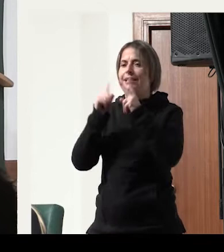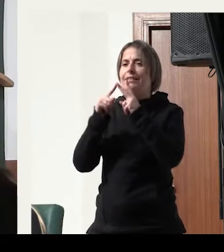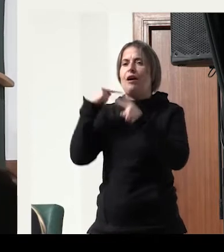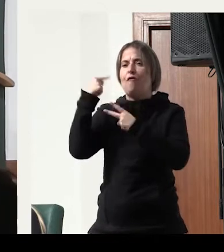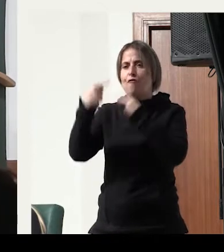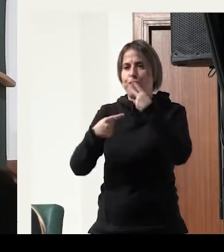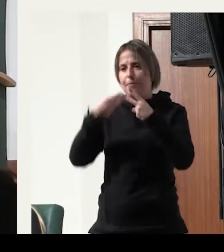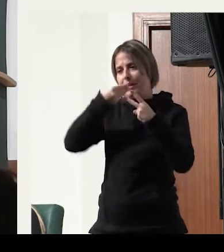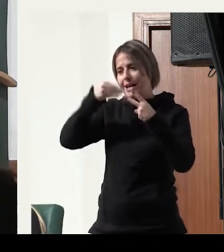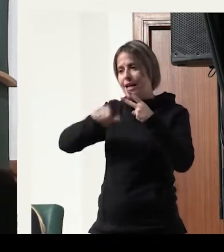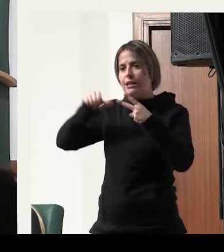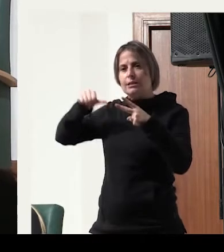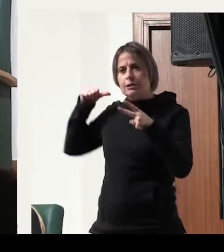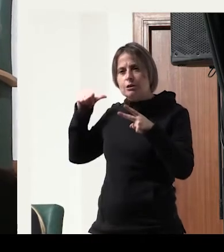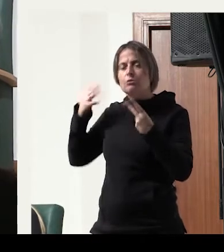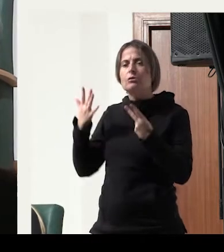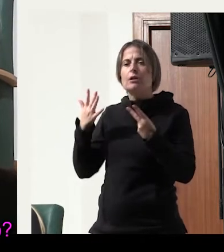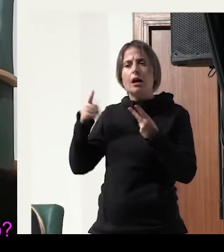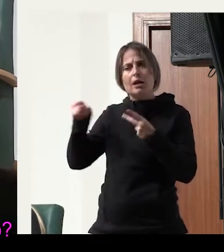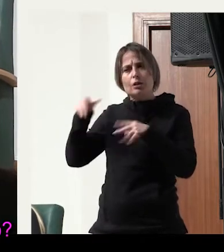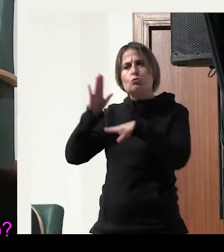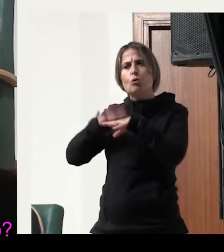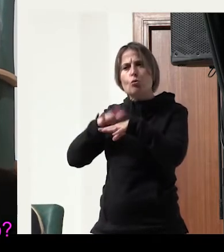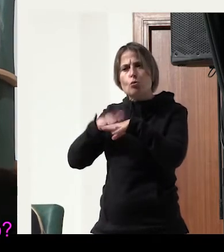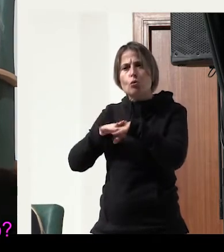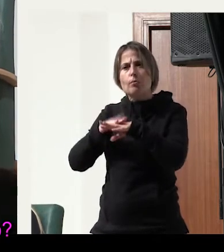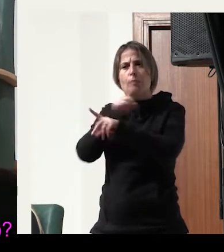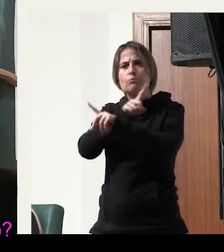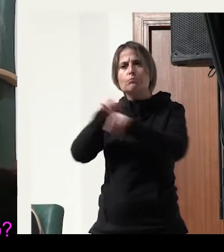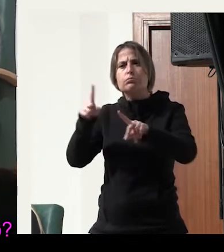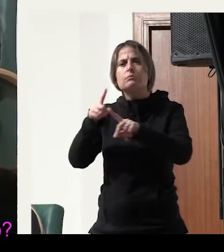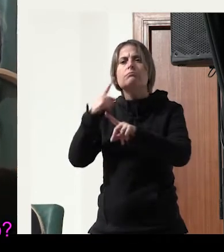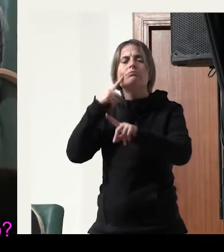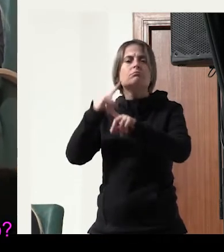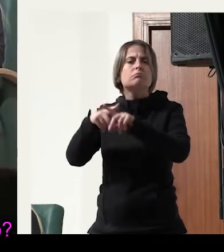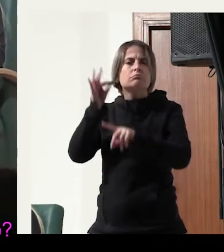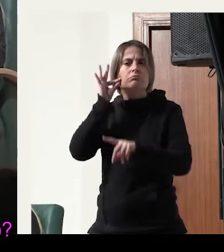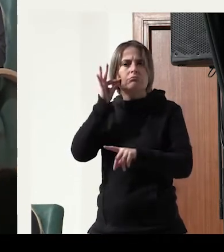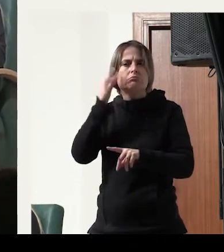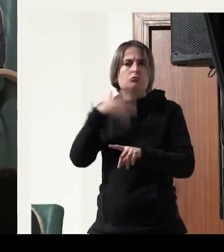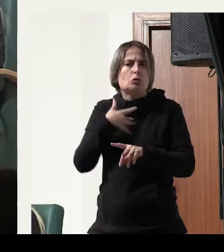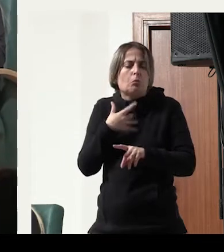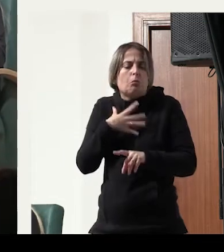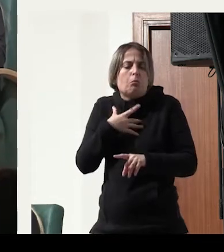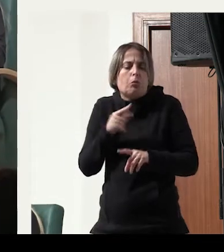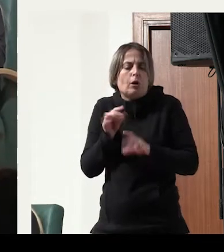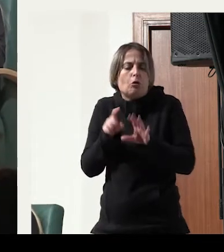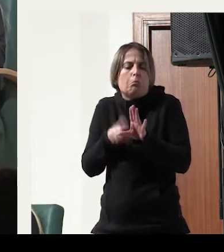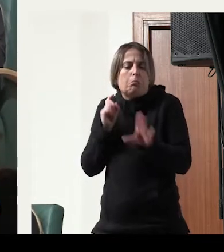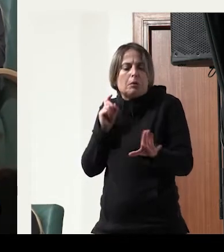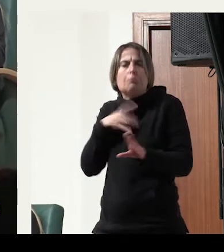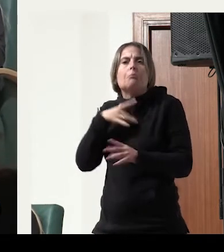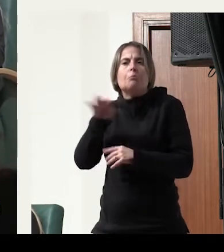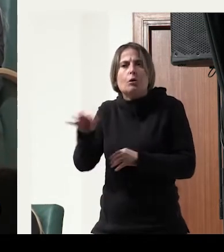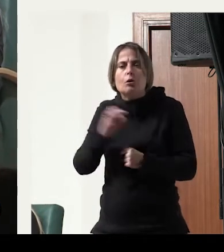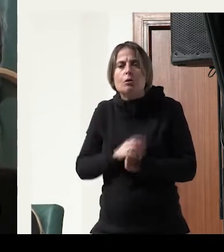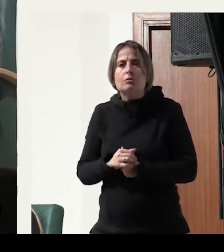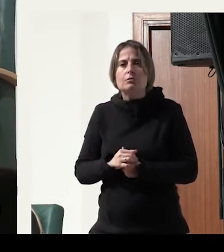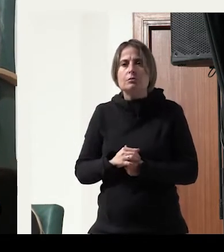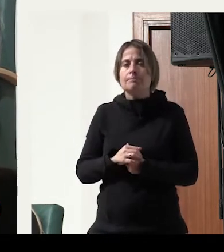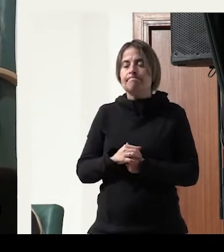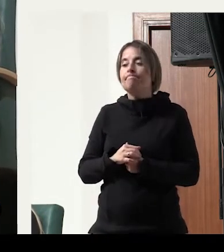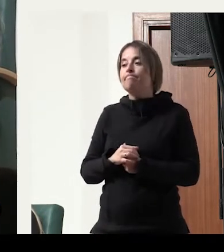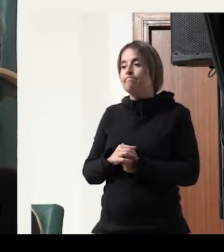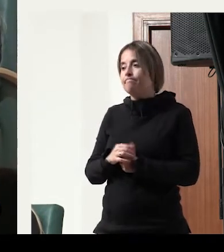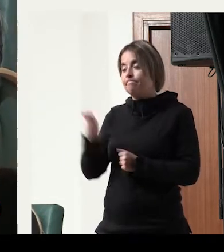venimos, tienen culpa de esto? ¿Hay alguna manera de emanciparse de todo esto? Antes estábamos hablando